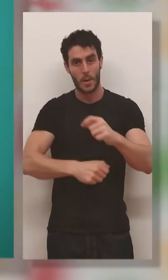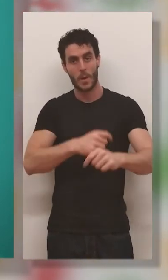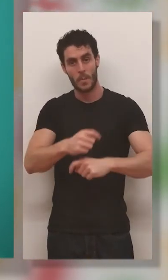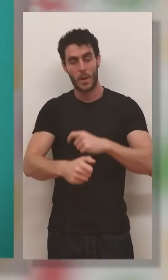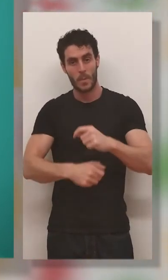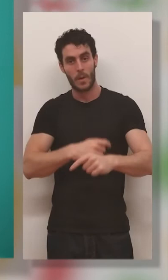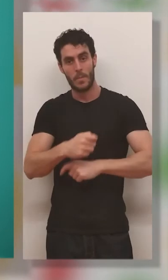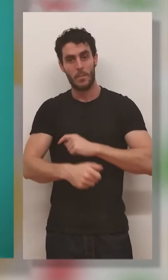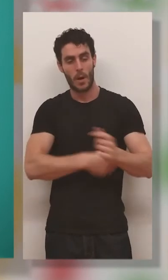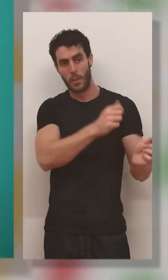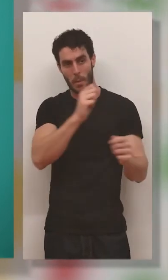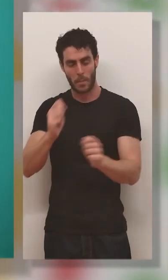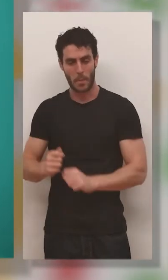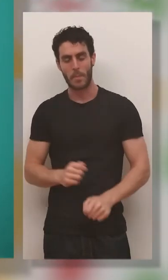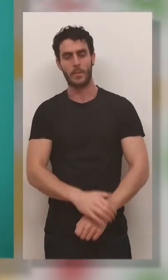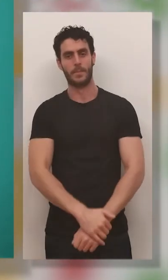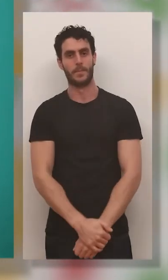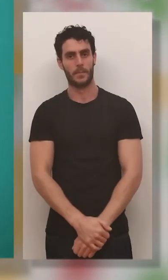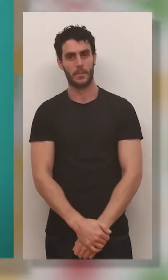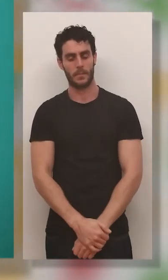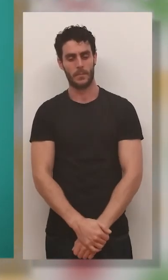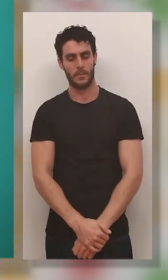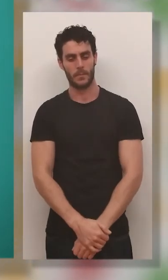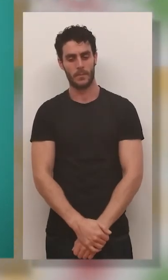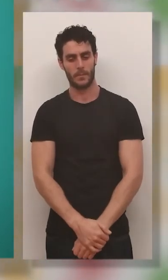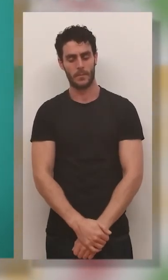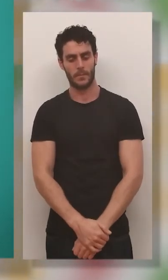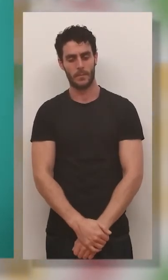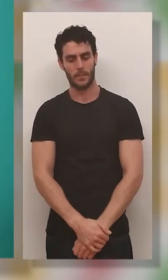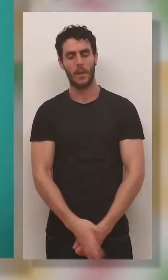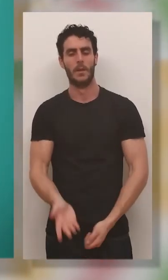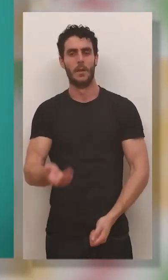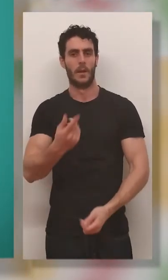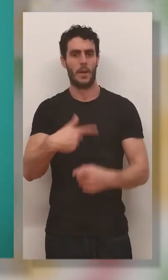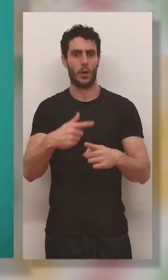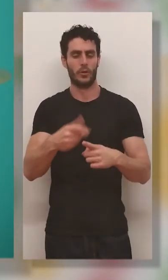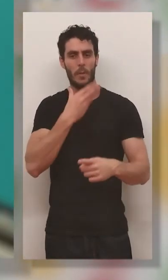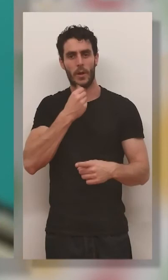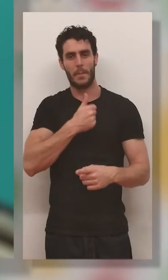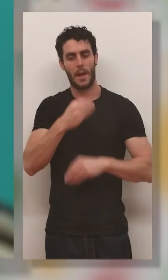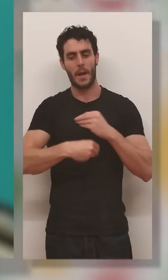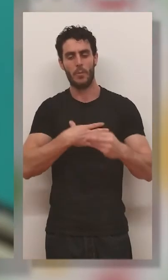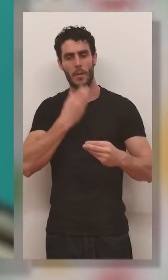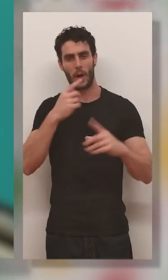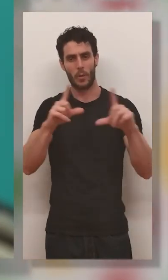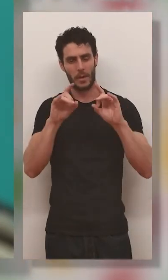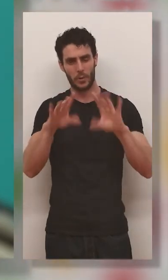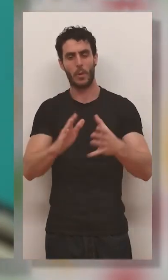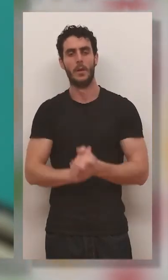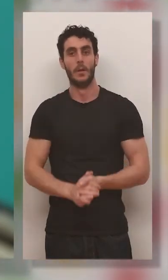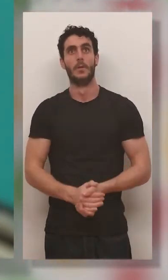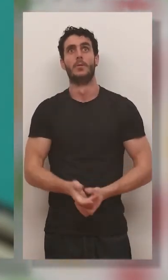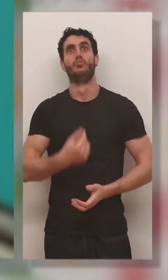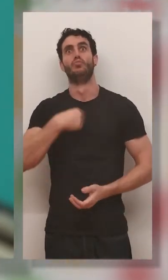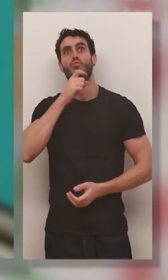cada cosa a su tiempo hará que hagas cosas más chulas y más como las que se ven en la tele o en la radio. Lo más difícil yo creo que